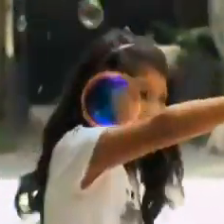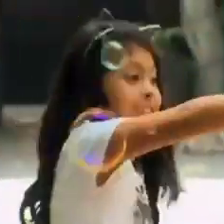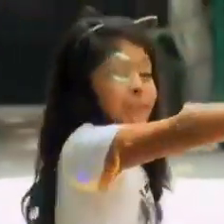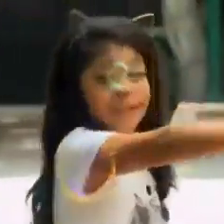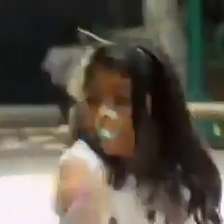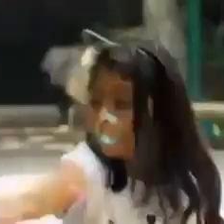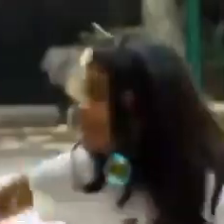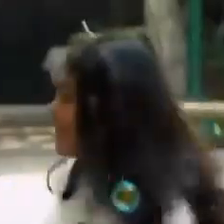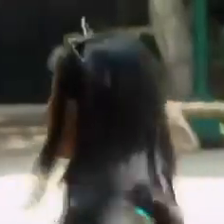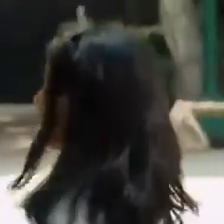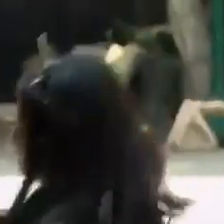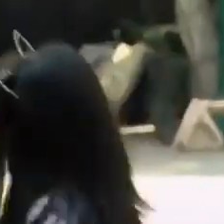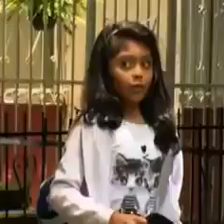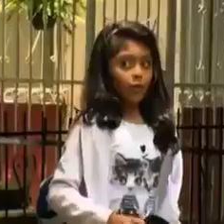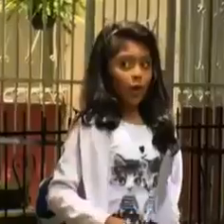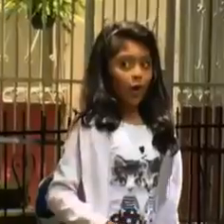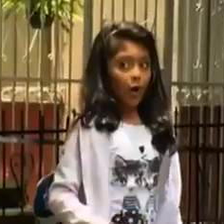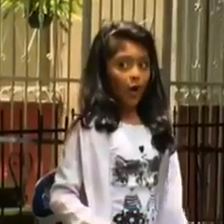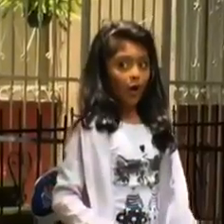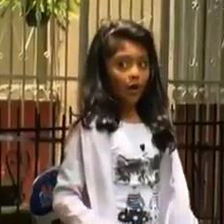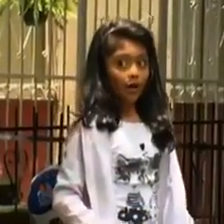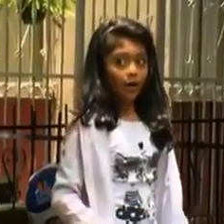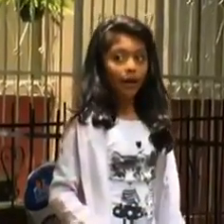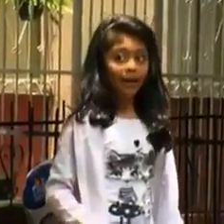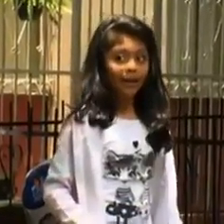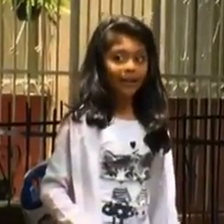Él me dice de cariño pollo.